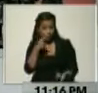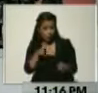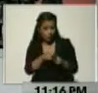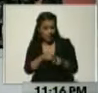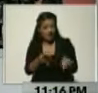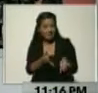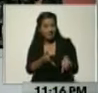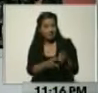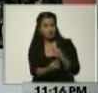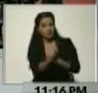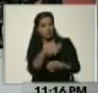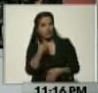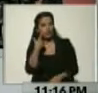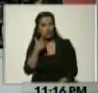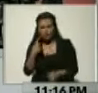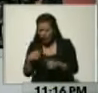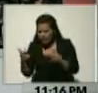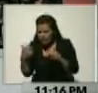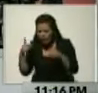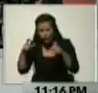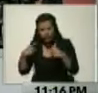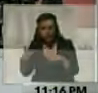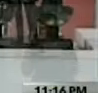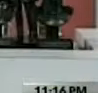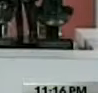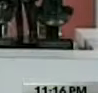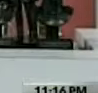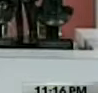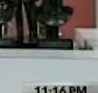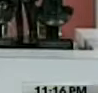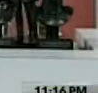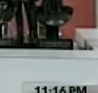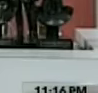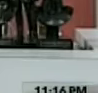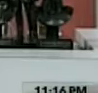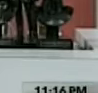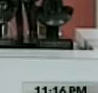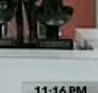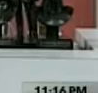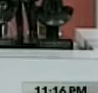Yo tenía por aquí una fotico, ¿vale? Aquí está.